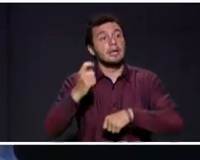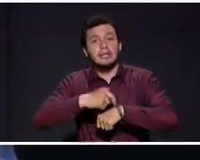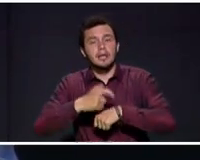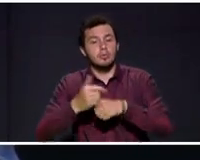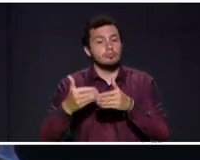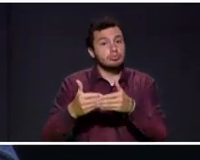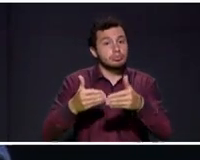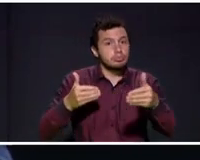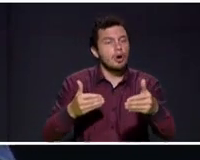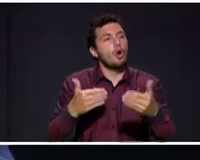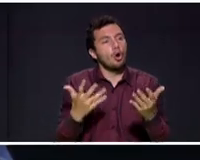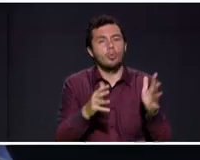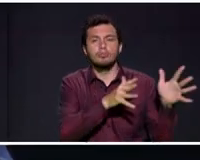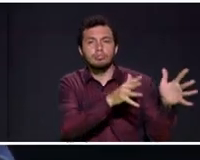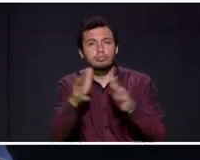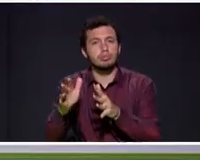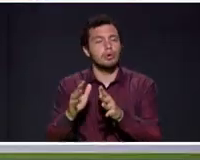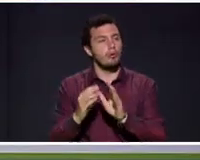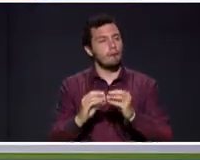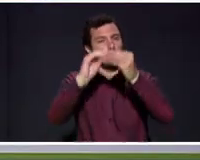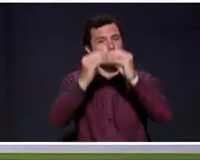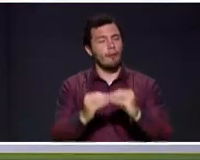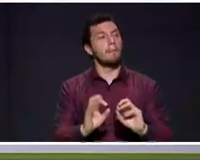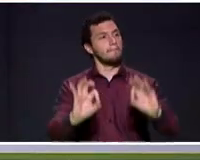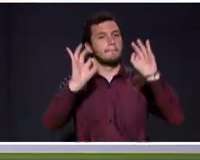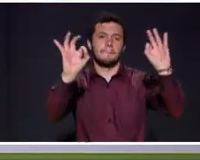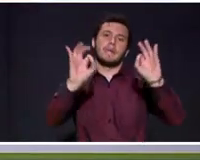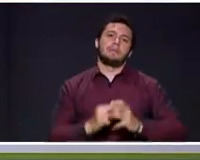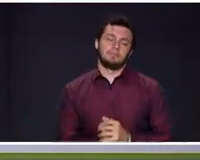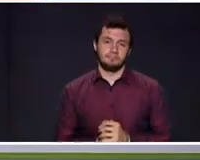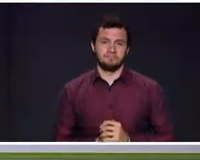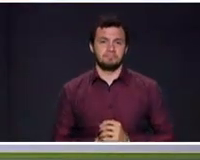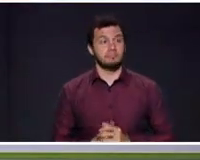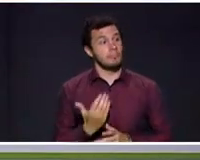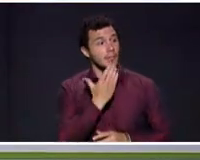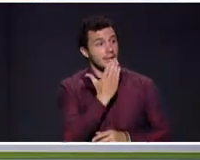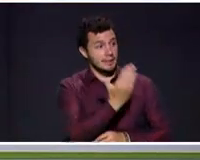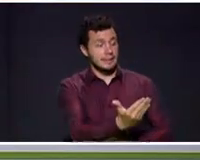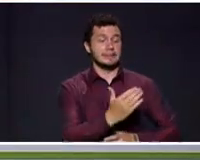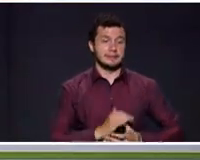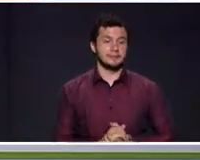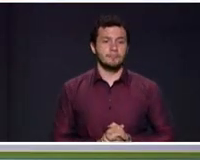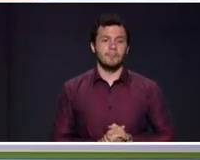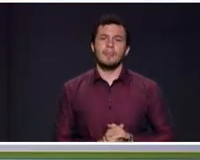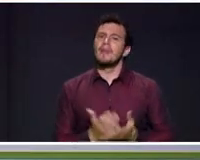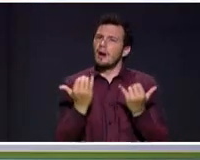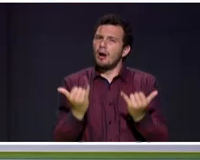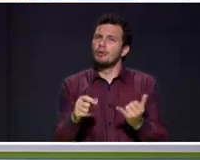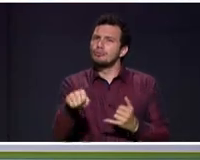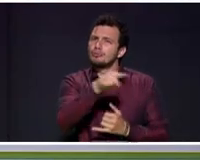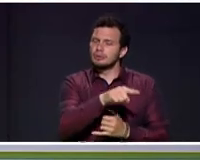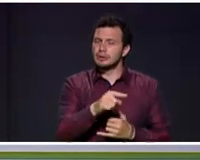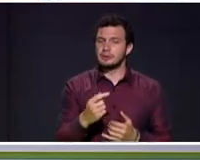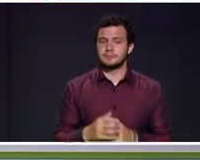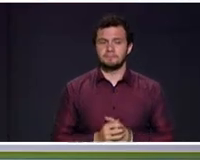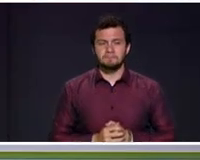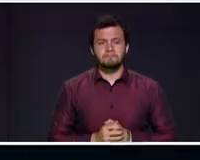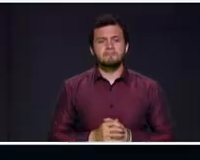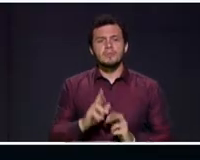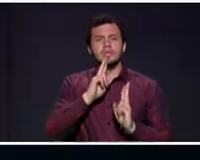quieren por eso vamos a trabajar gracias candidato que le respondemos a estos jóvenes con esta necesidad candidato de la guerra